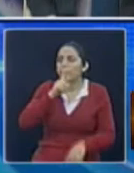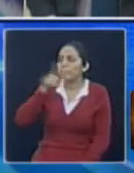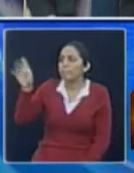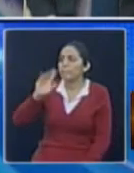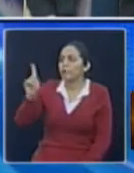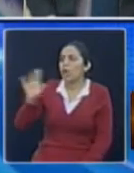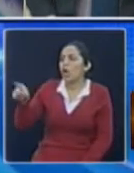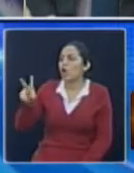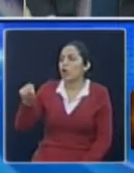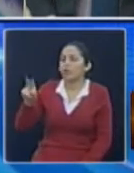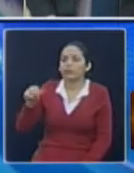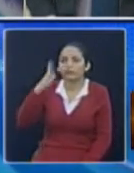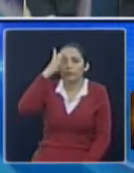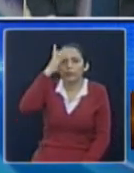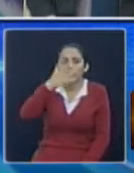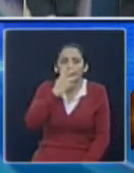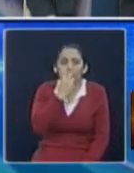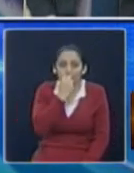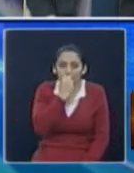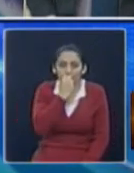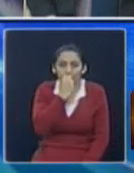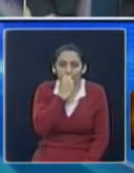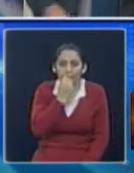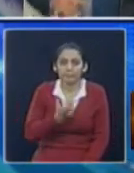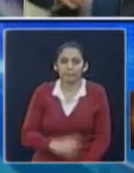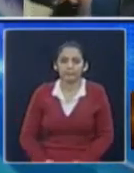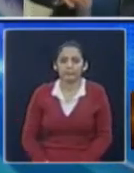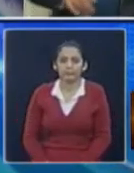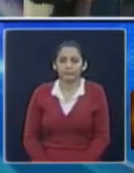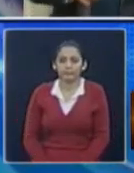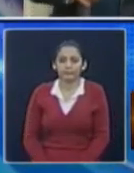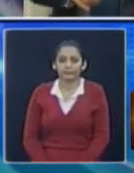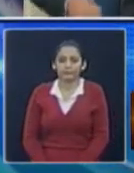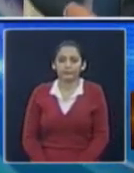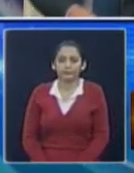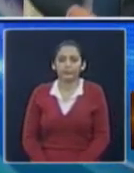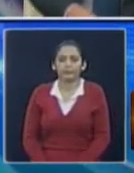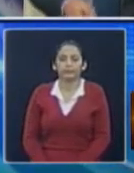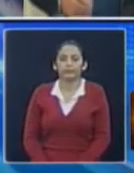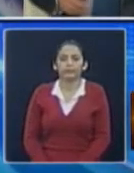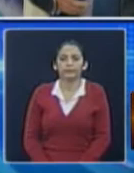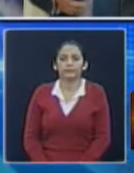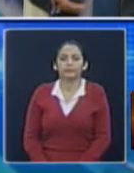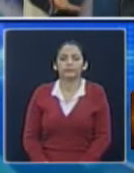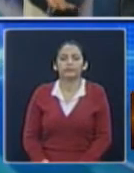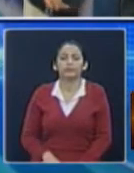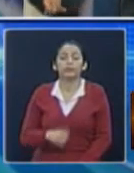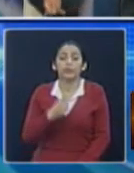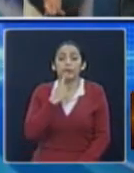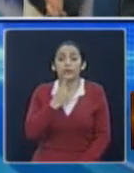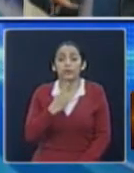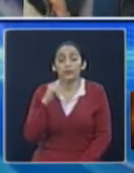previa innecesaria en este cuarto de hora. Ahora, usted ha dicho también en su comunicado que el fiscal debió